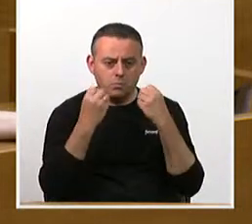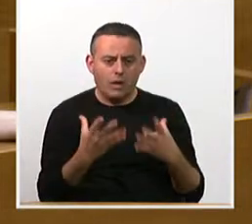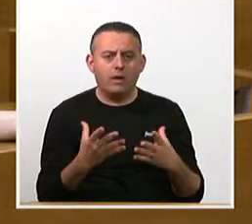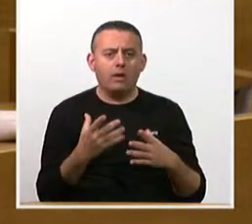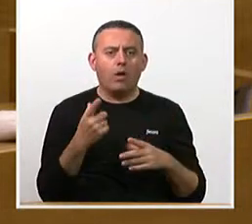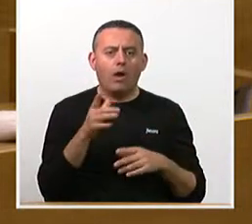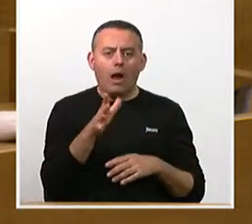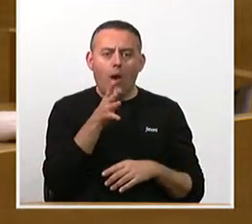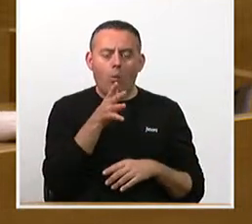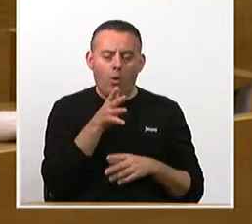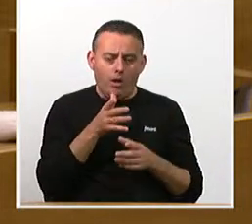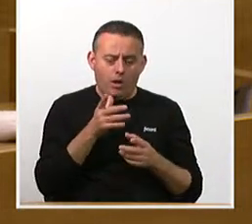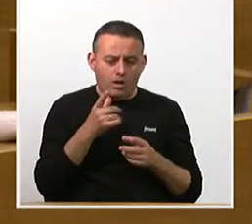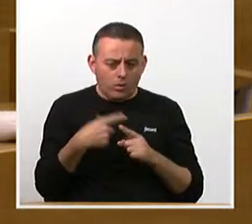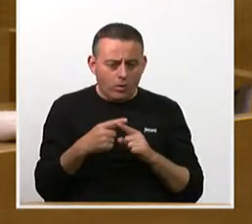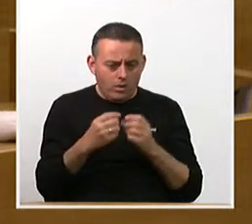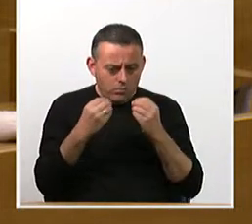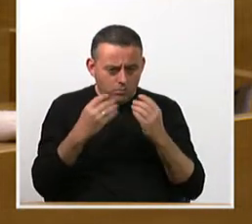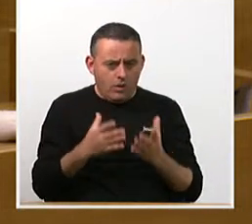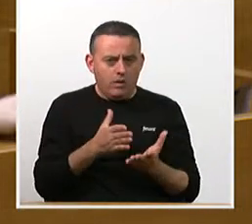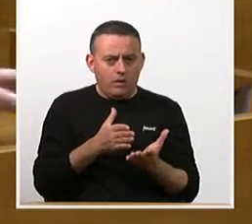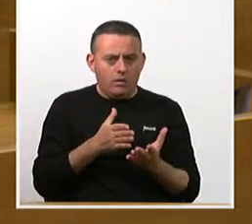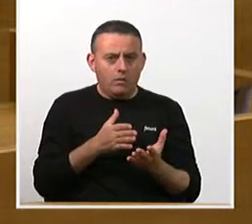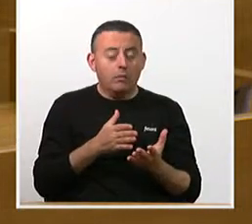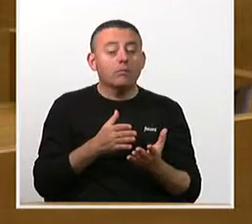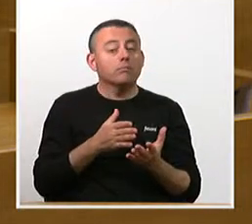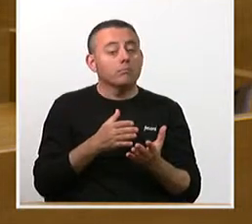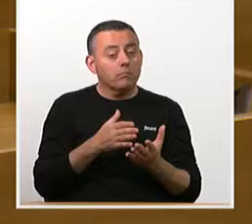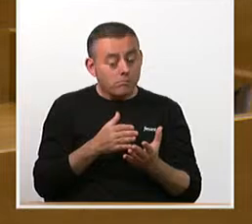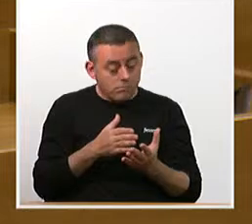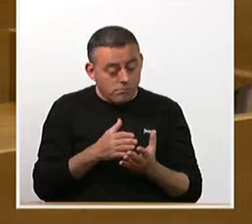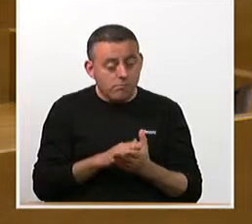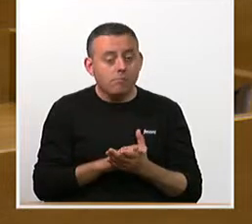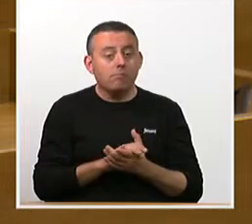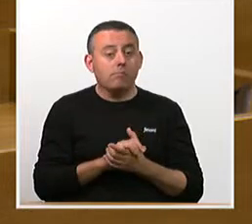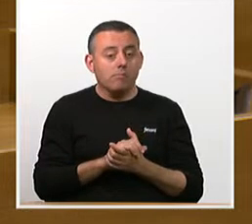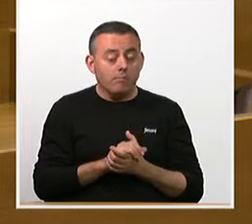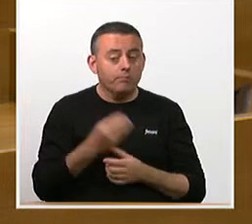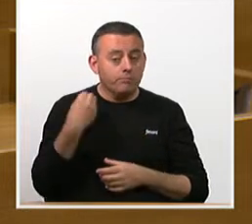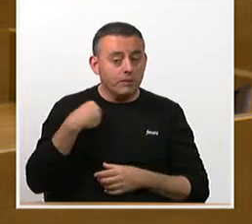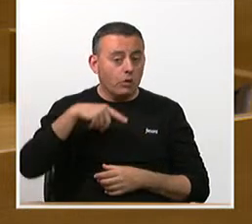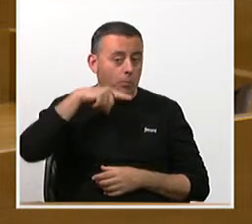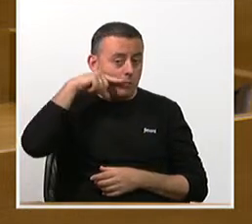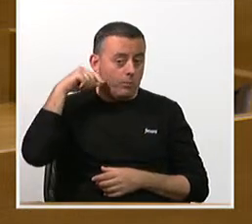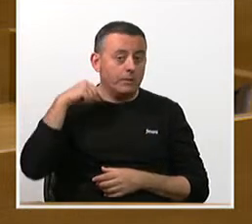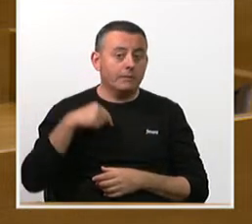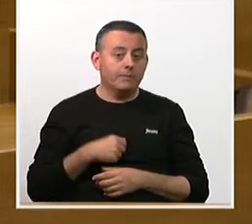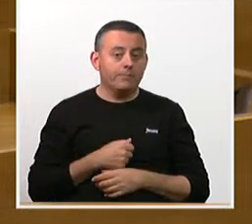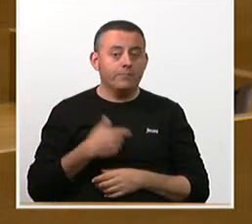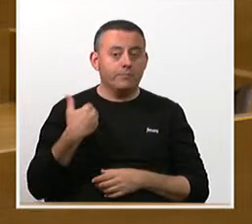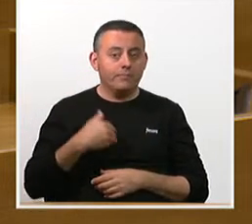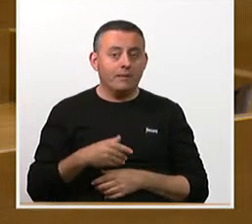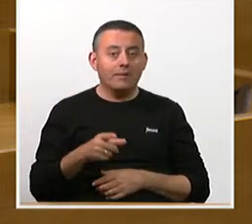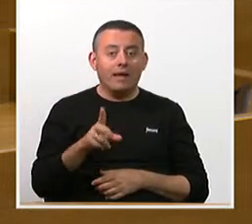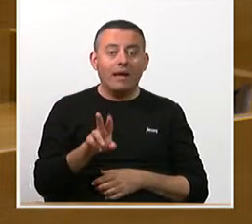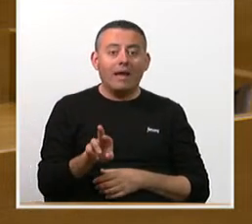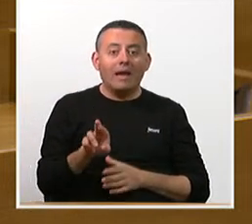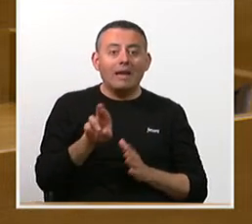a compromís sis sis recursos ante la audiencia nacional